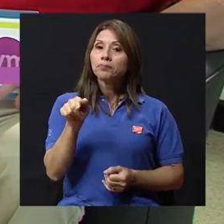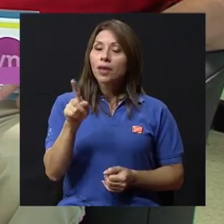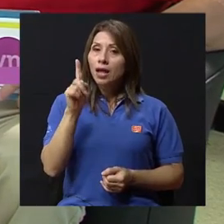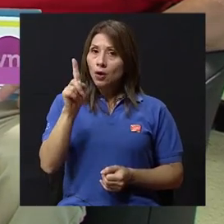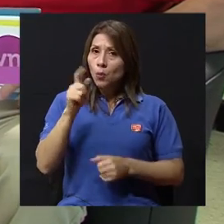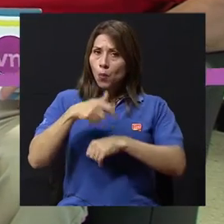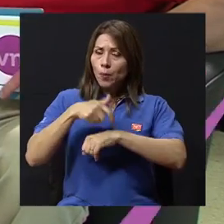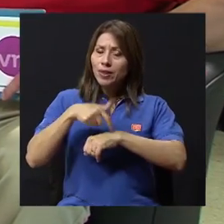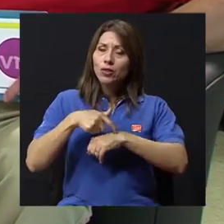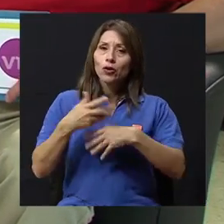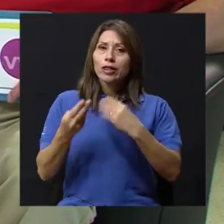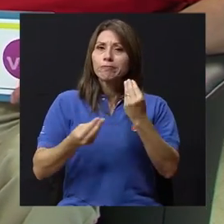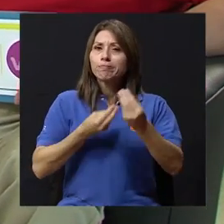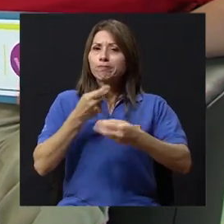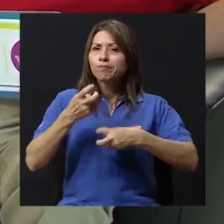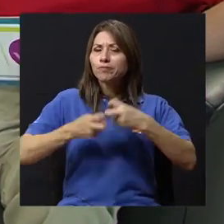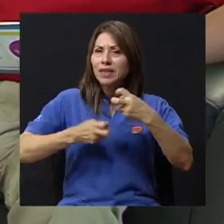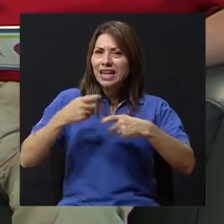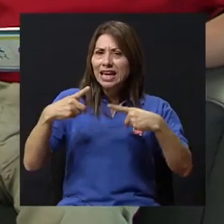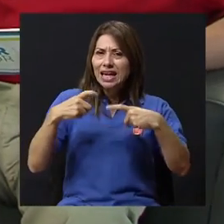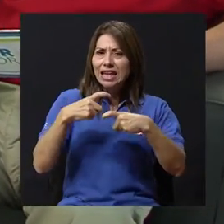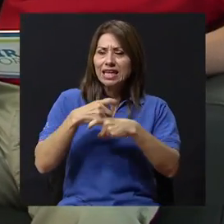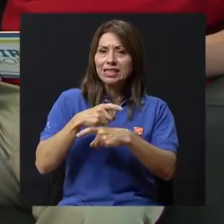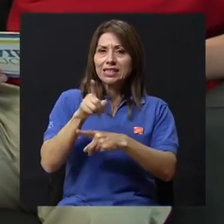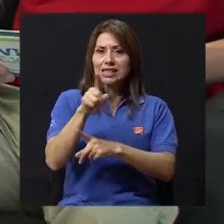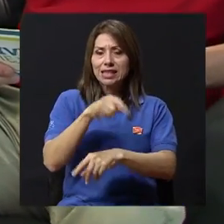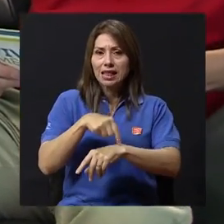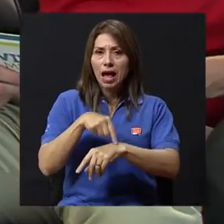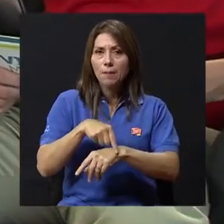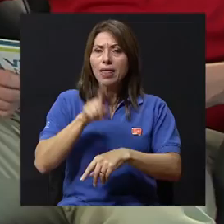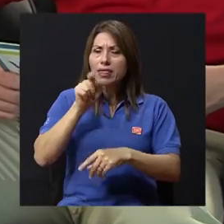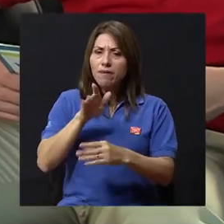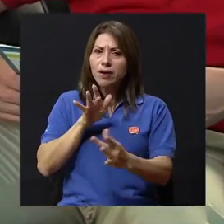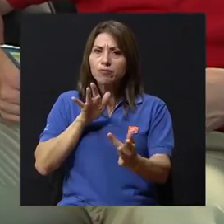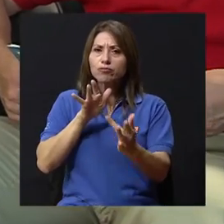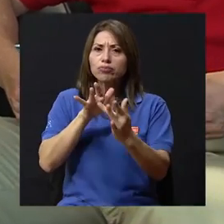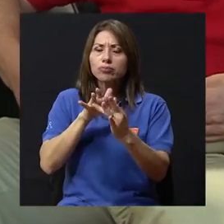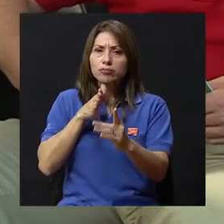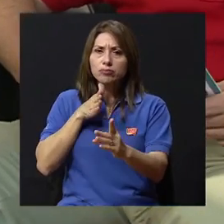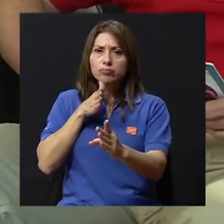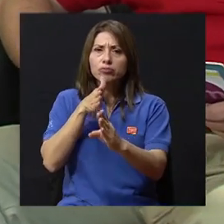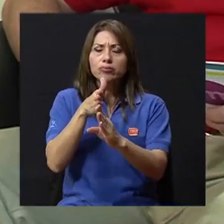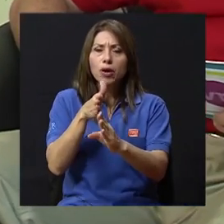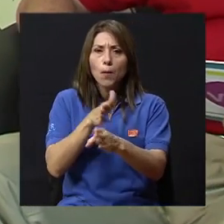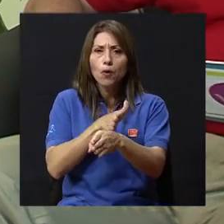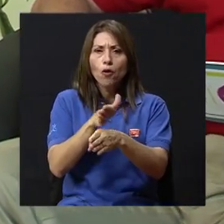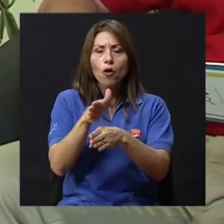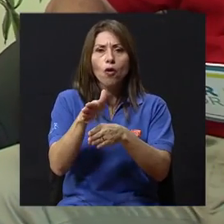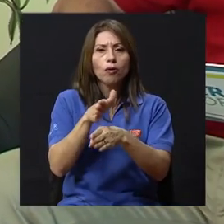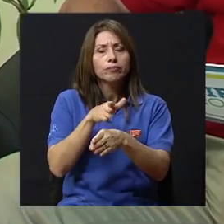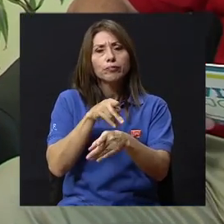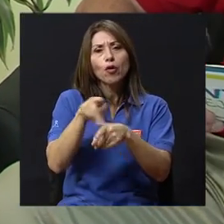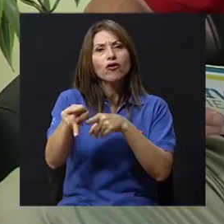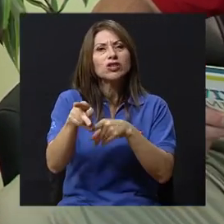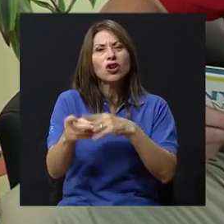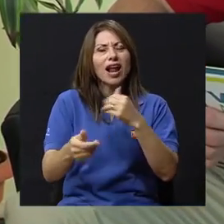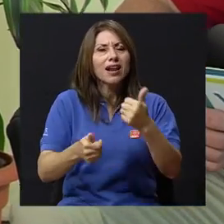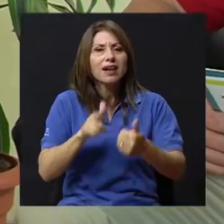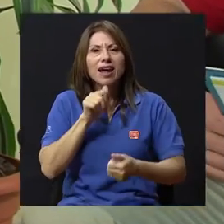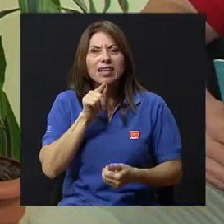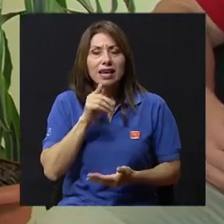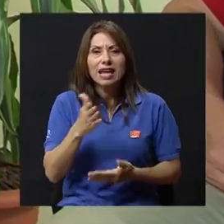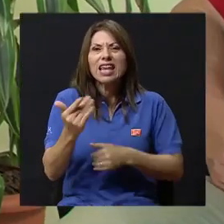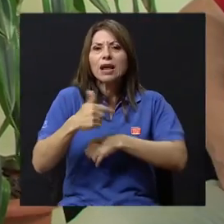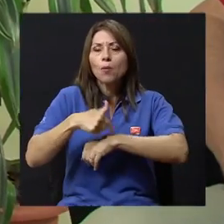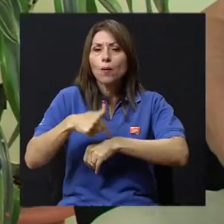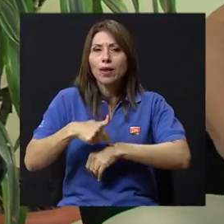Don Álvaro, en un momento de crisis, ante esta etapa, ¿a qué profesional se acude? ¿En qué momento, en qué espacio?